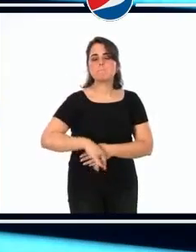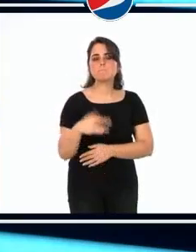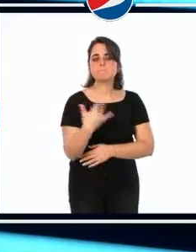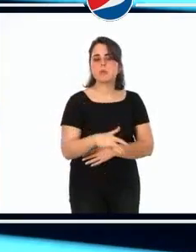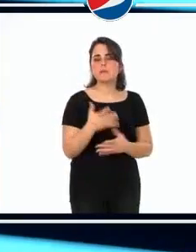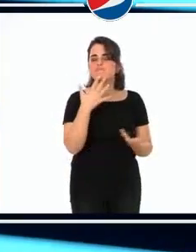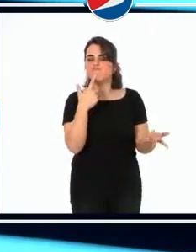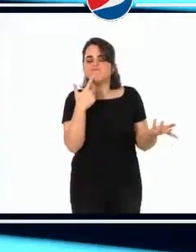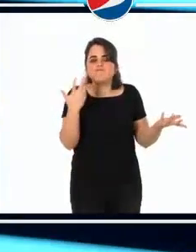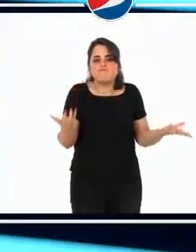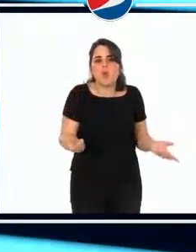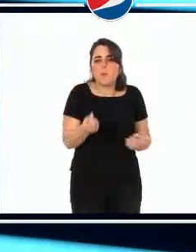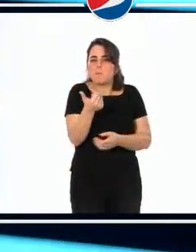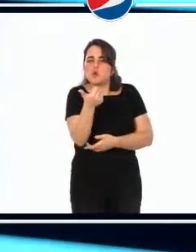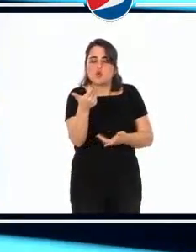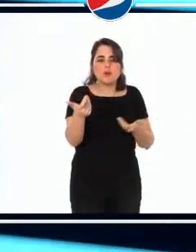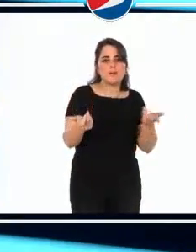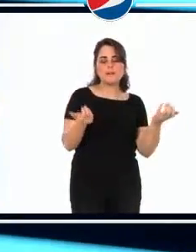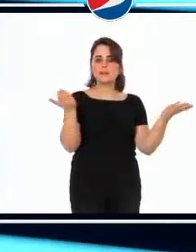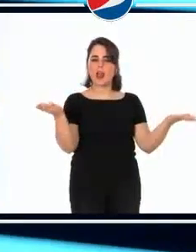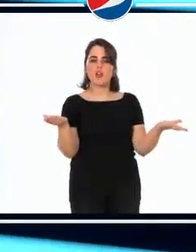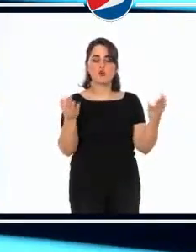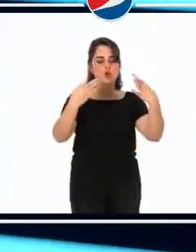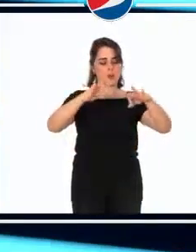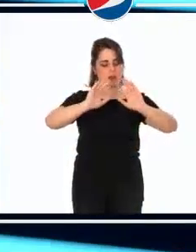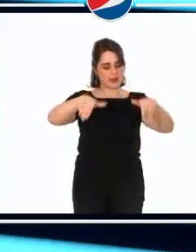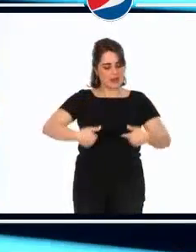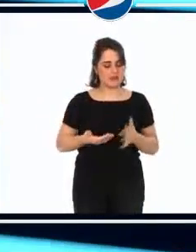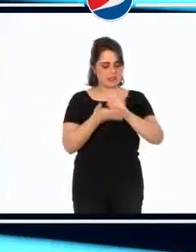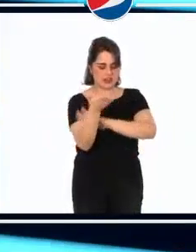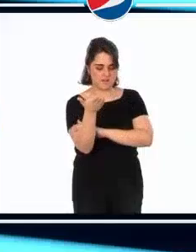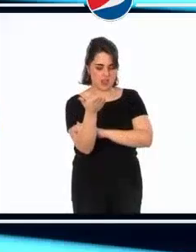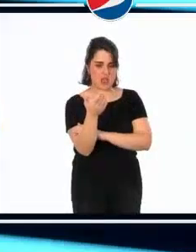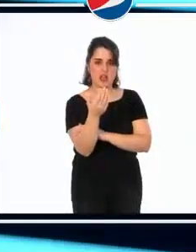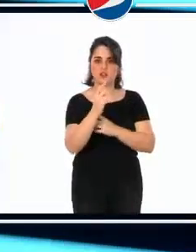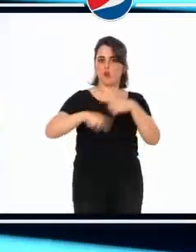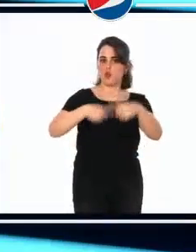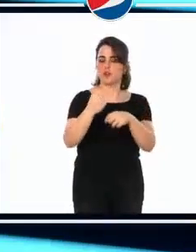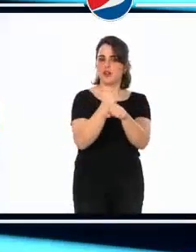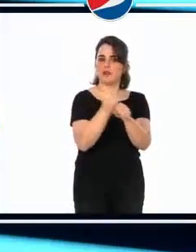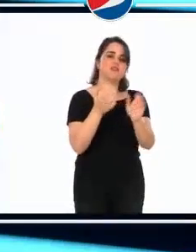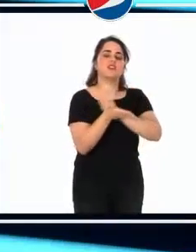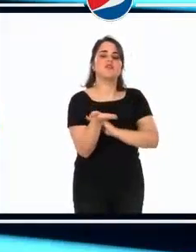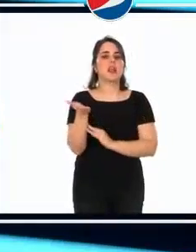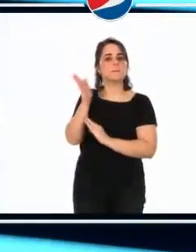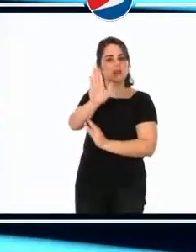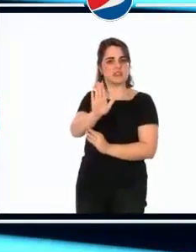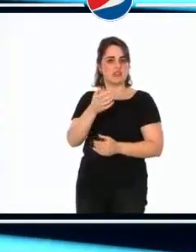Es que ha sido un poco, claro, la vuelta a la normalidad de lo que es el grosso de mi trabajo, ¿no? Que ya es presentar. Entonces, es que me he